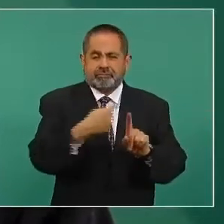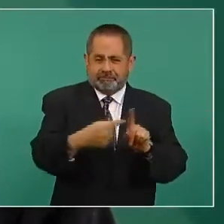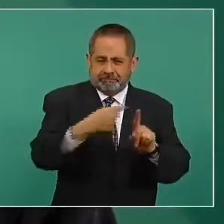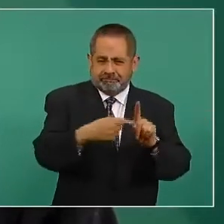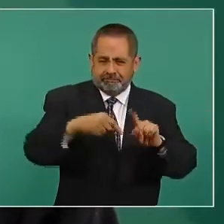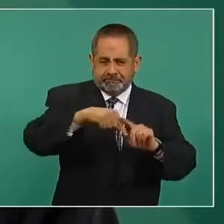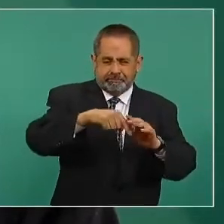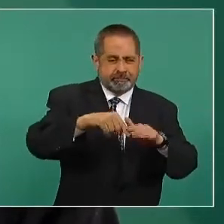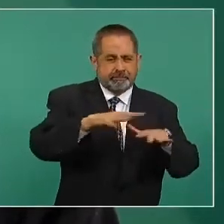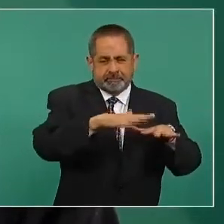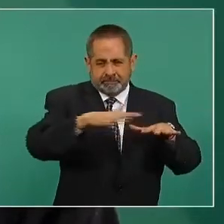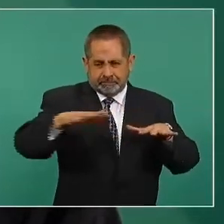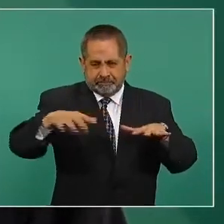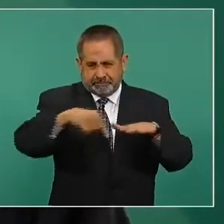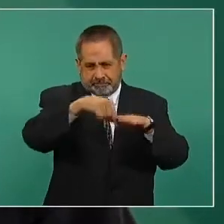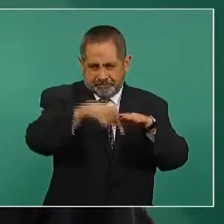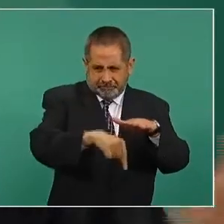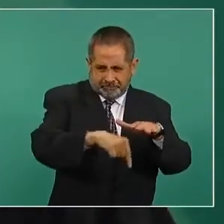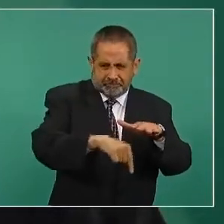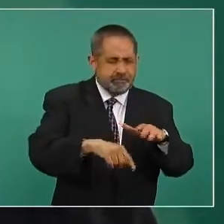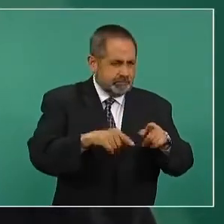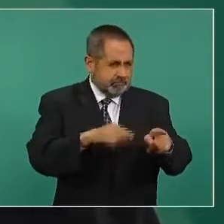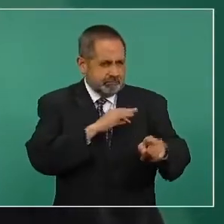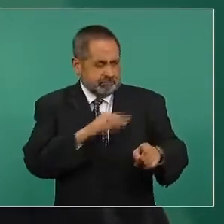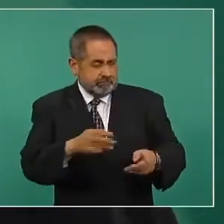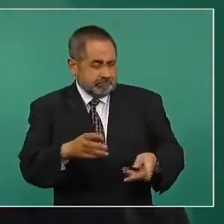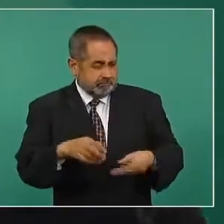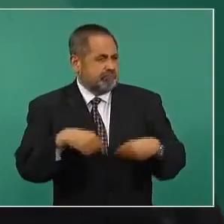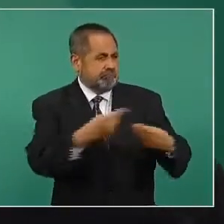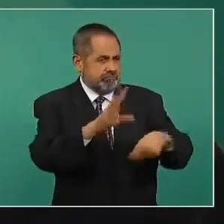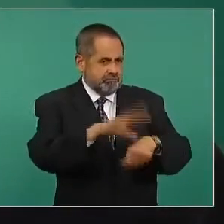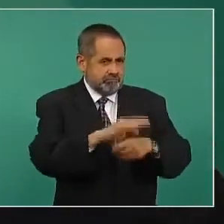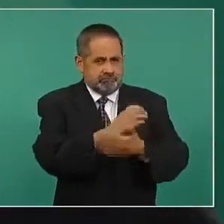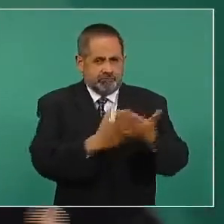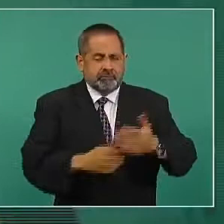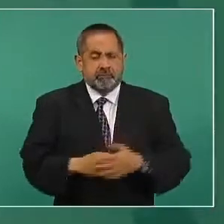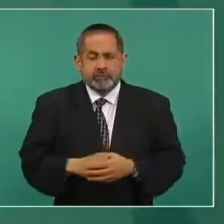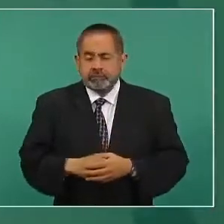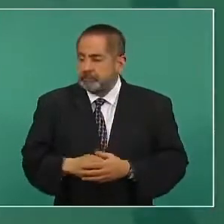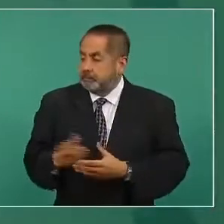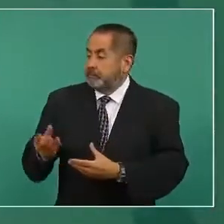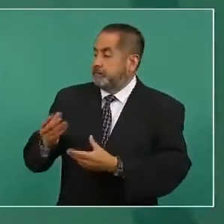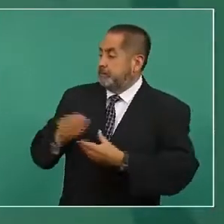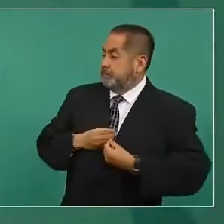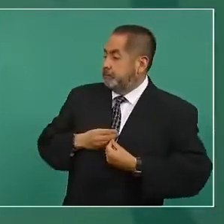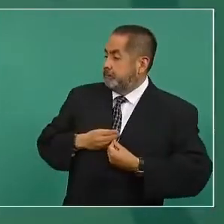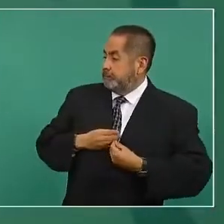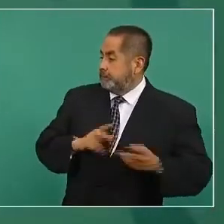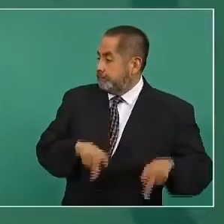fundamentalmente, recibieron las concesiones y ya las vendieron